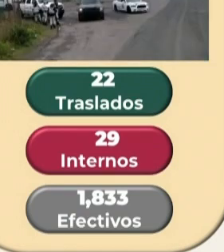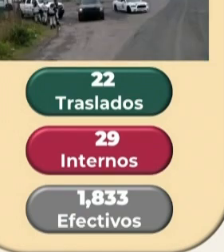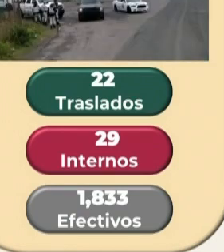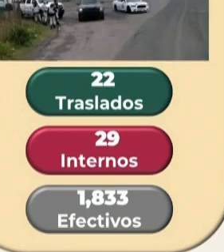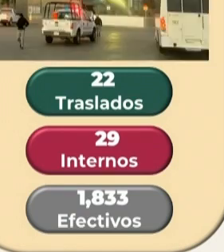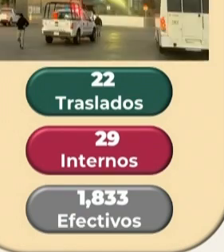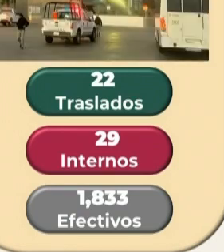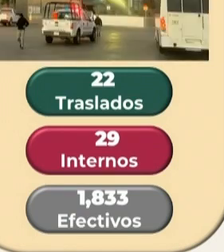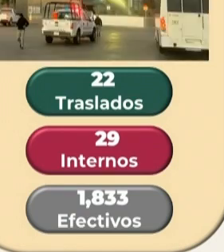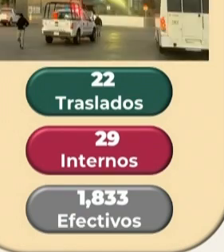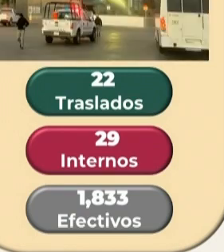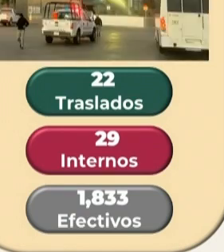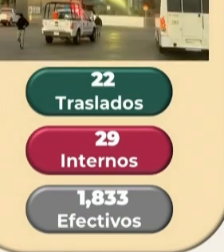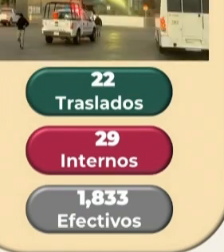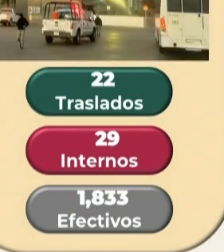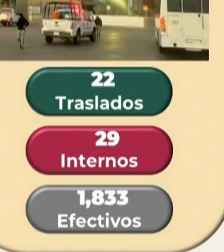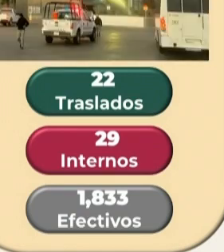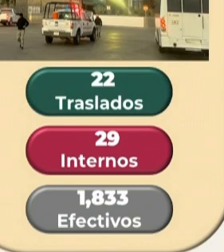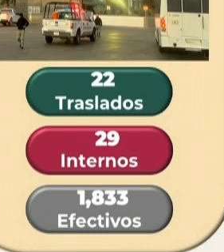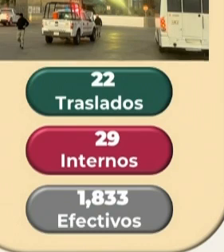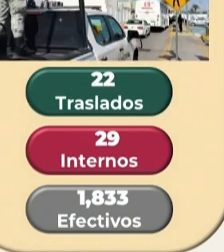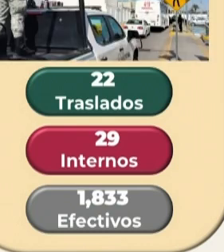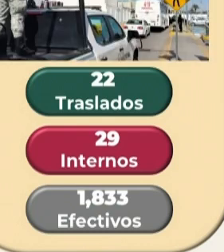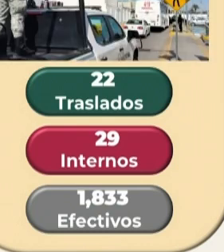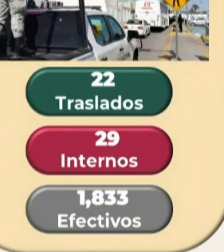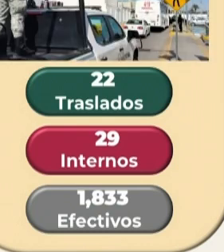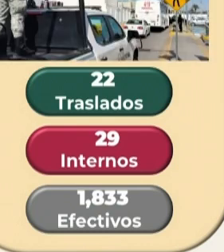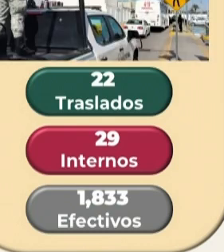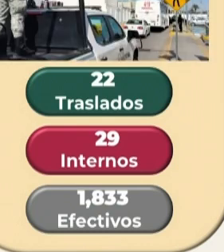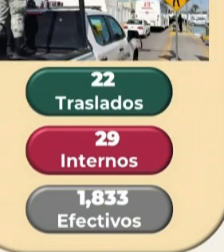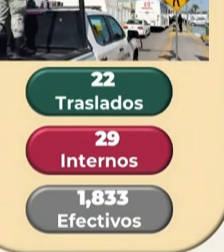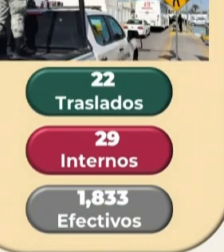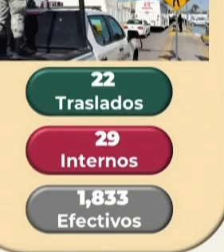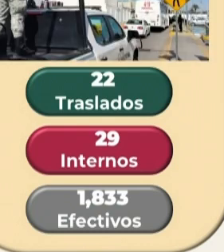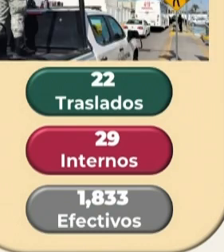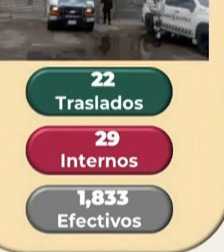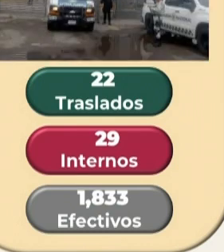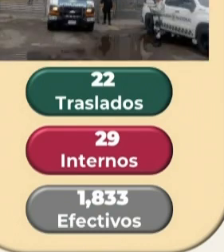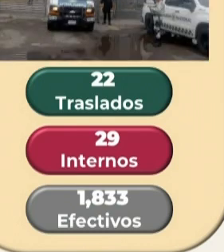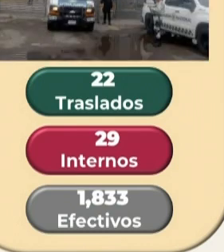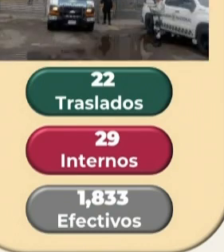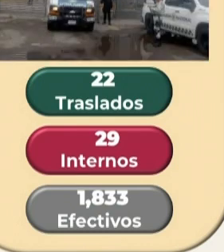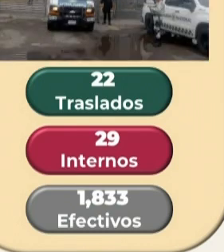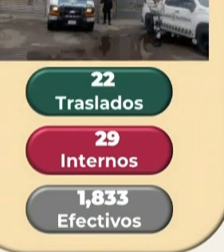Agricultura y Desarrollo Rural para el traslado de fertilizantes,